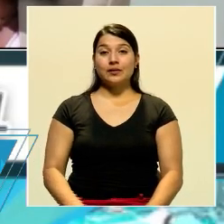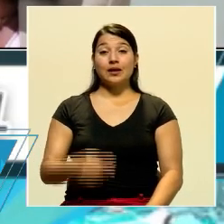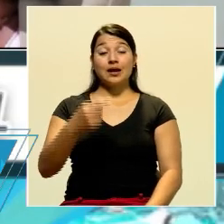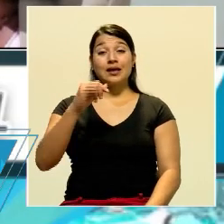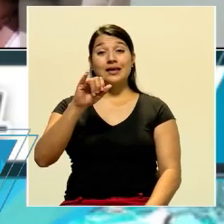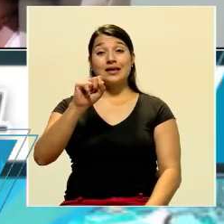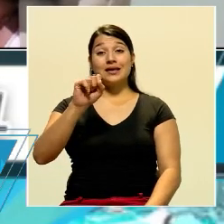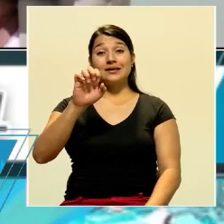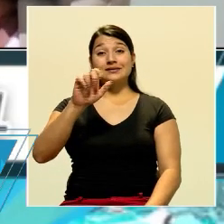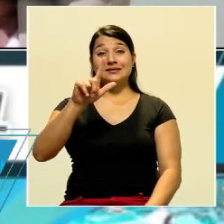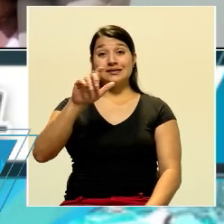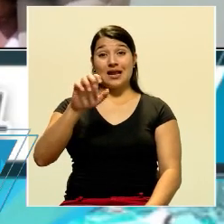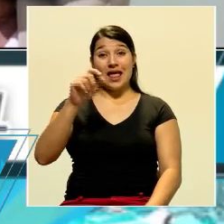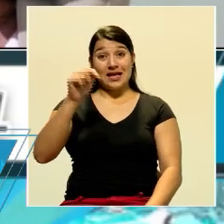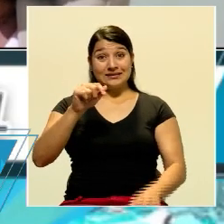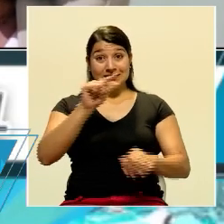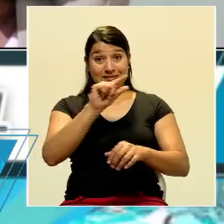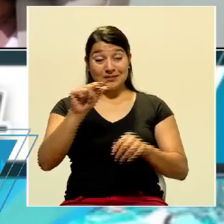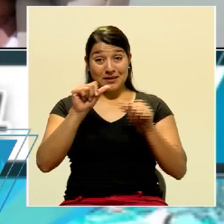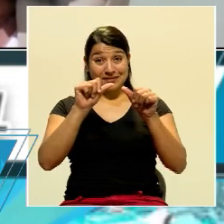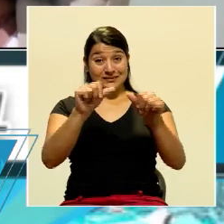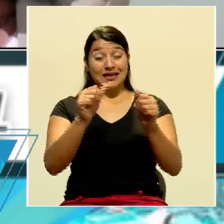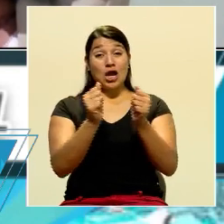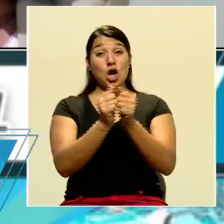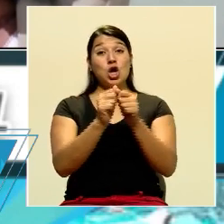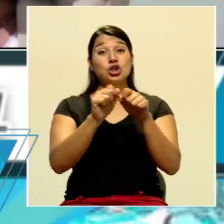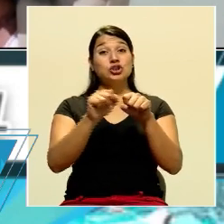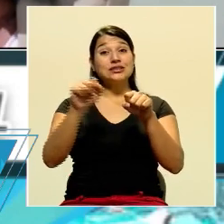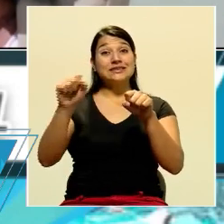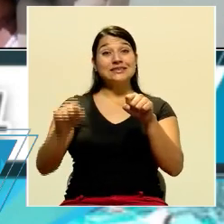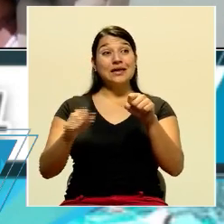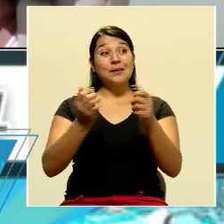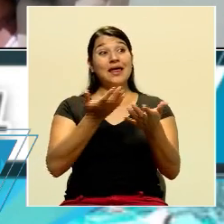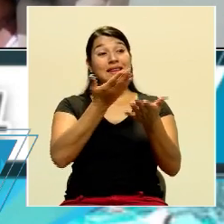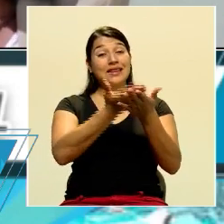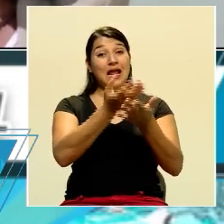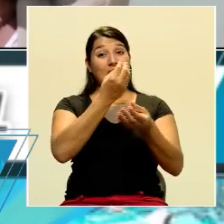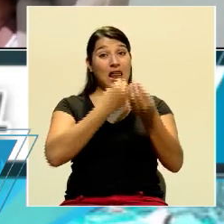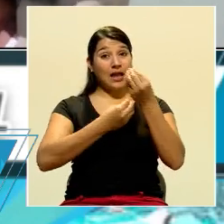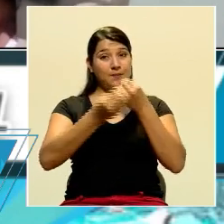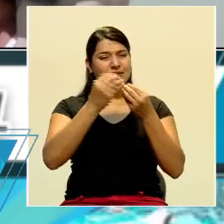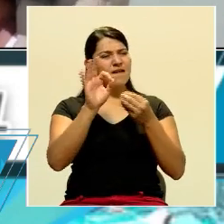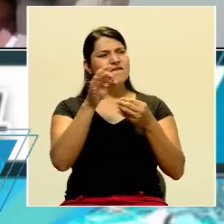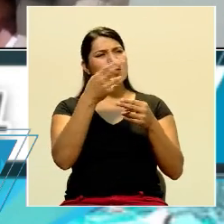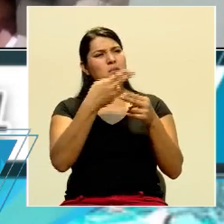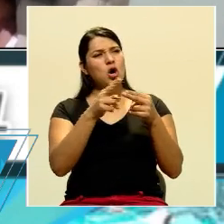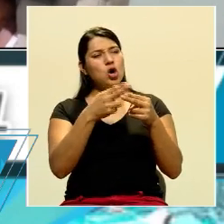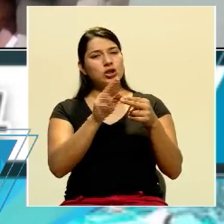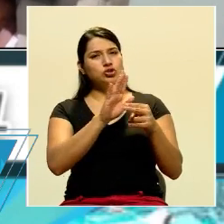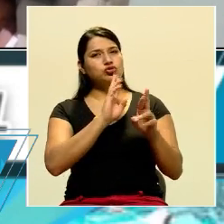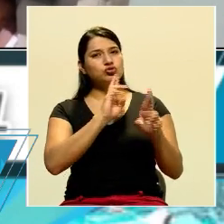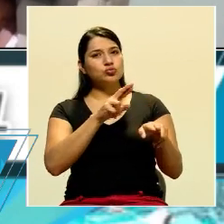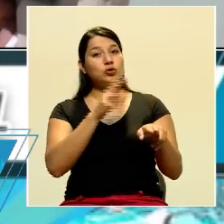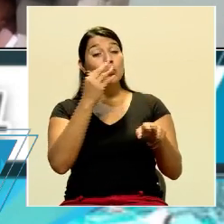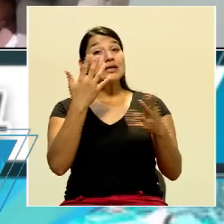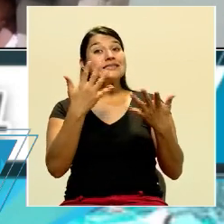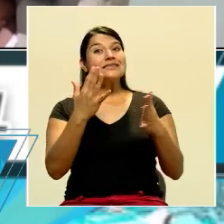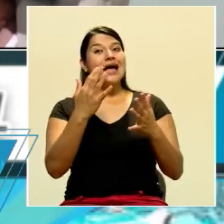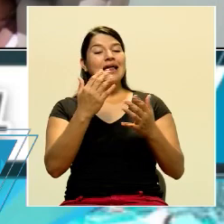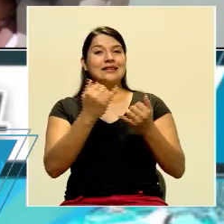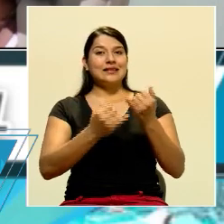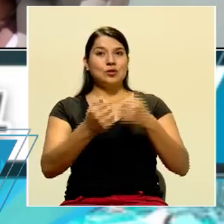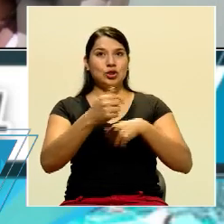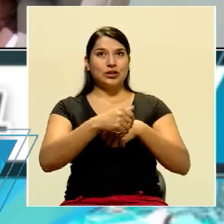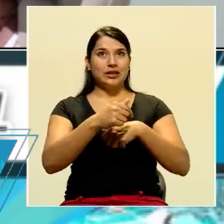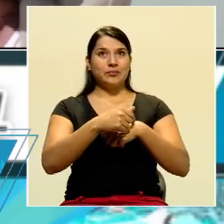Doña Giselle, esta semana continúan con el sistema de entrega de alimentos. Muy brevemente su respuesta, porque ya estamos sobre el final